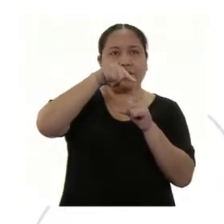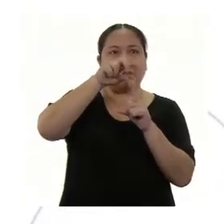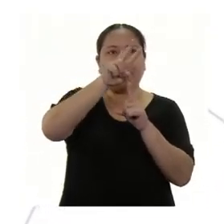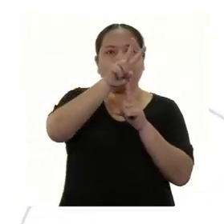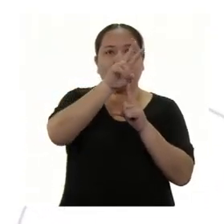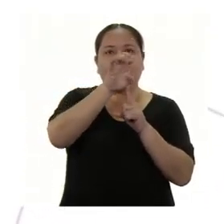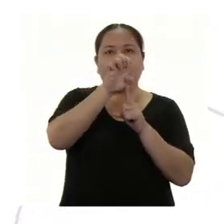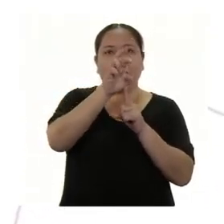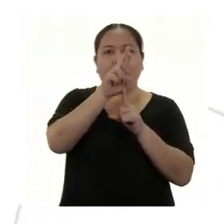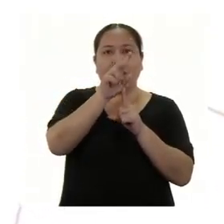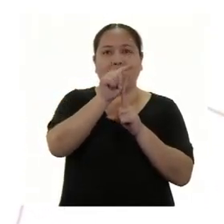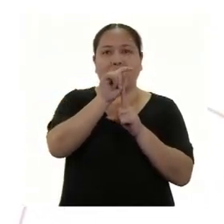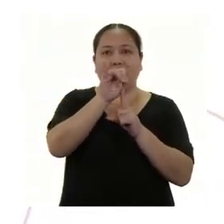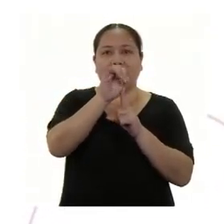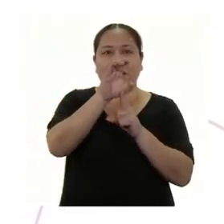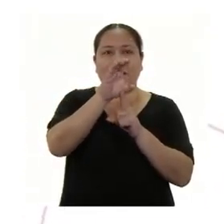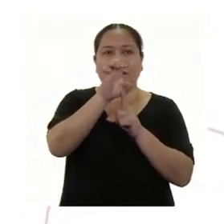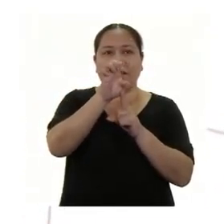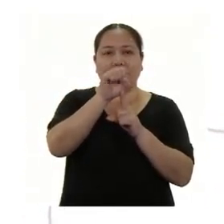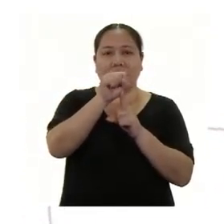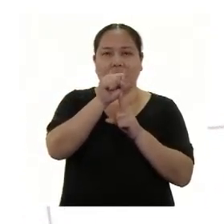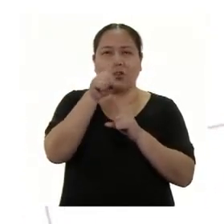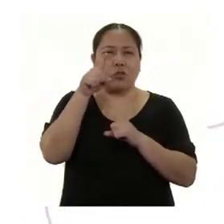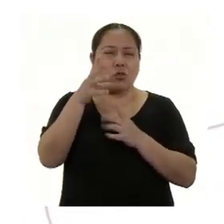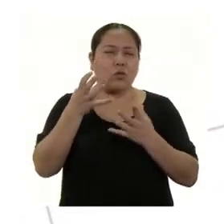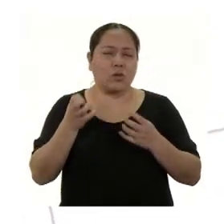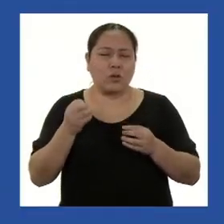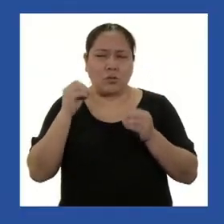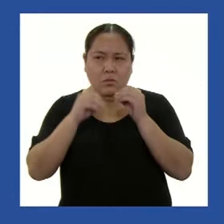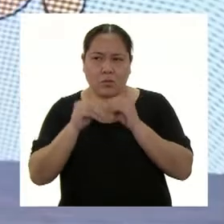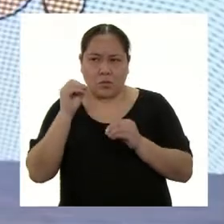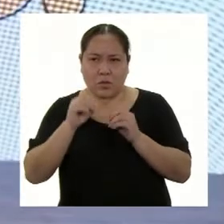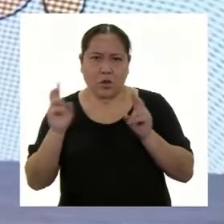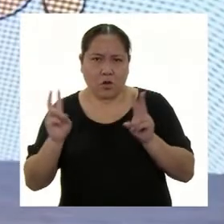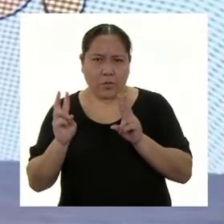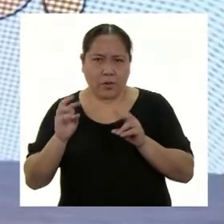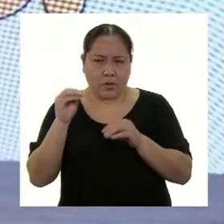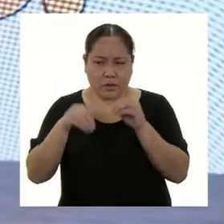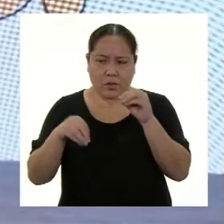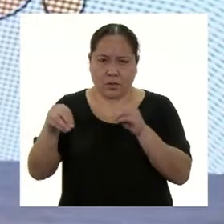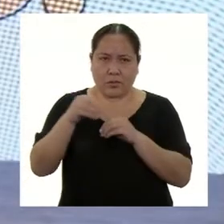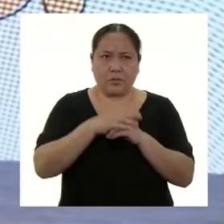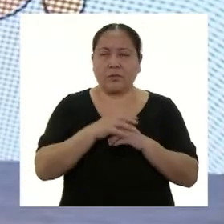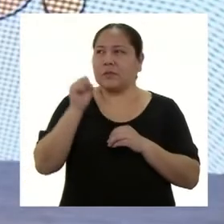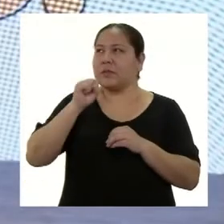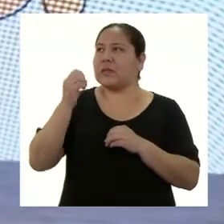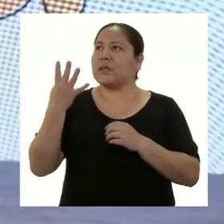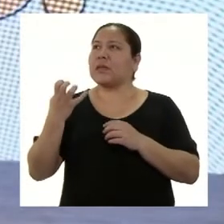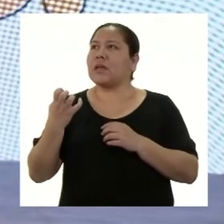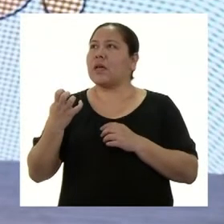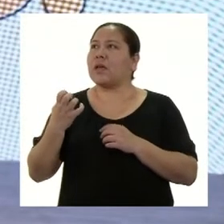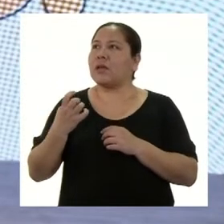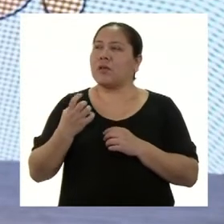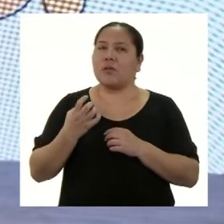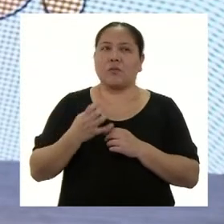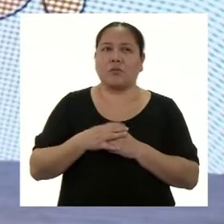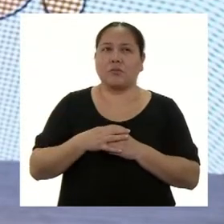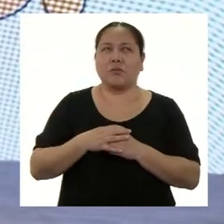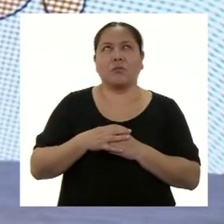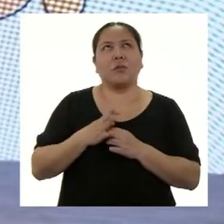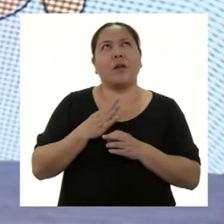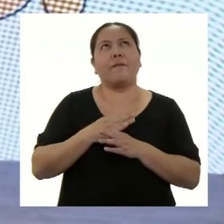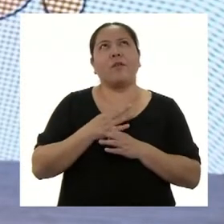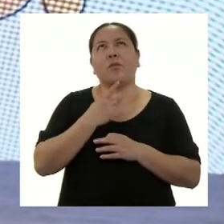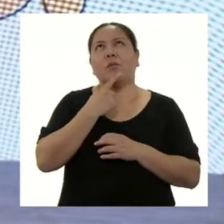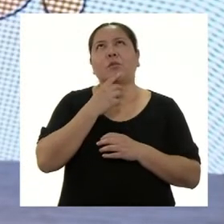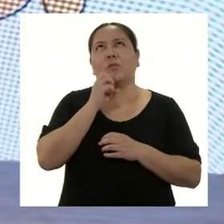una duda. Tú quieres sembrar de una manera particular los vegetales, ¿cierto? Sí, quiero que sea de una manera...